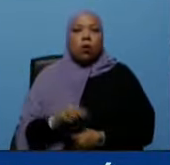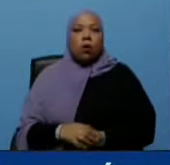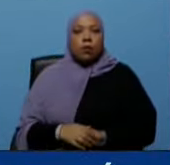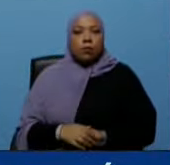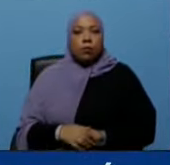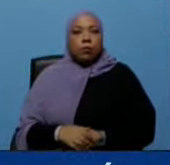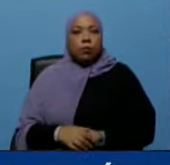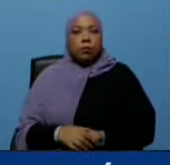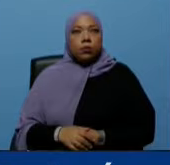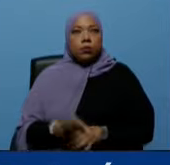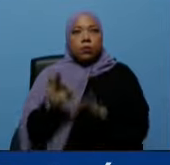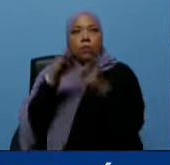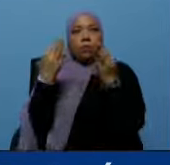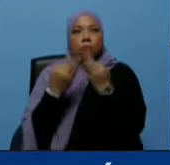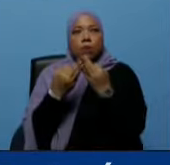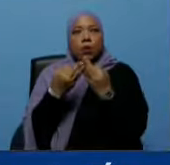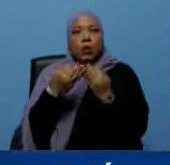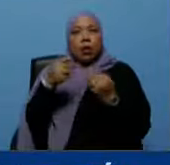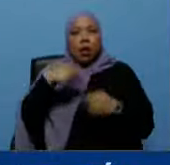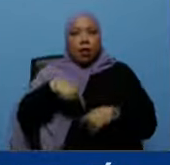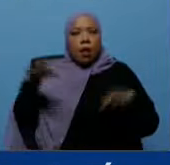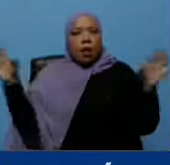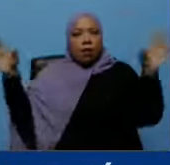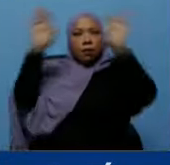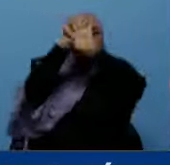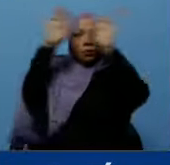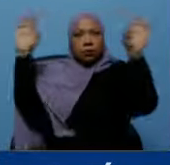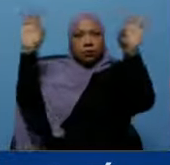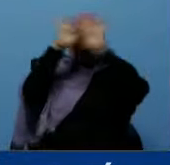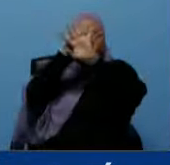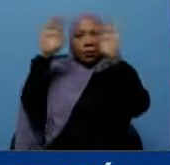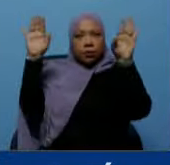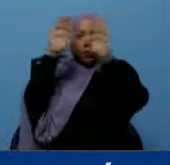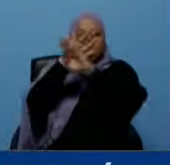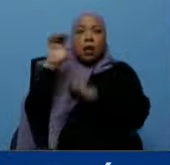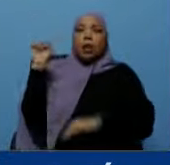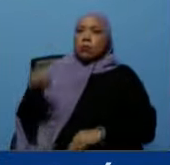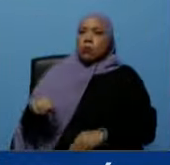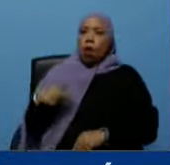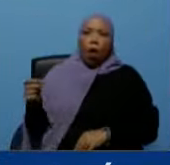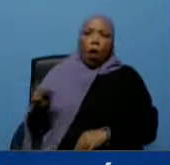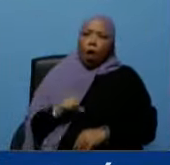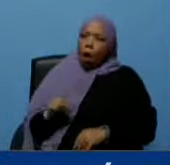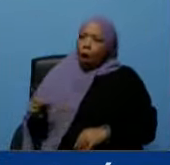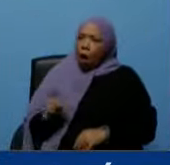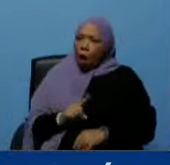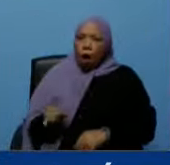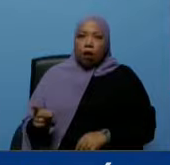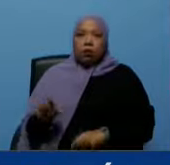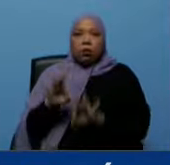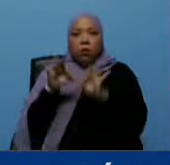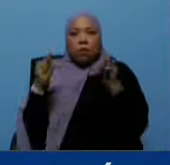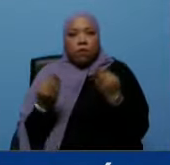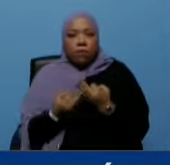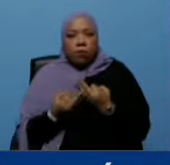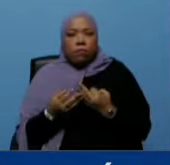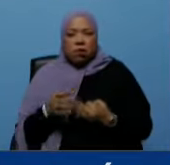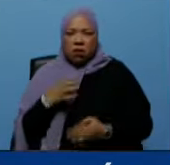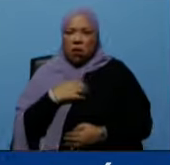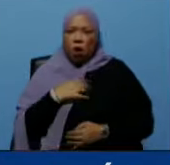eres familia del doctor Caldera? Tienen que ser porque él era de Yaracuy. No, bueno, se puede ser familia, no hay